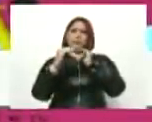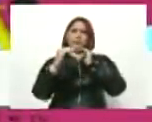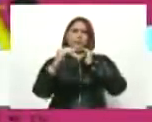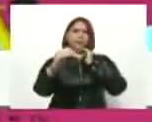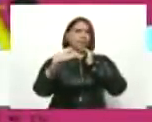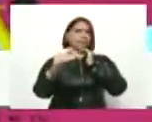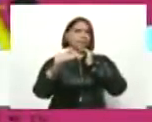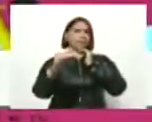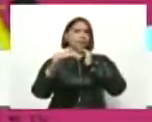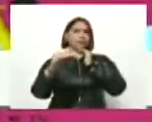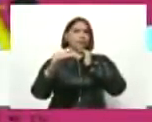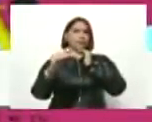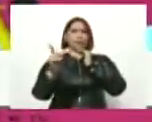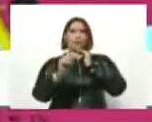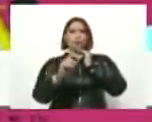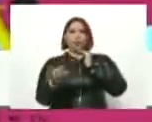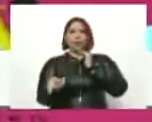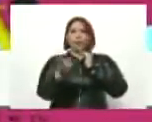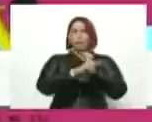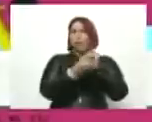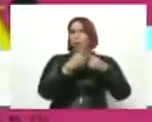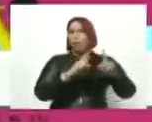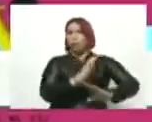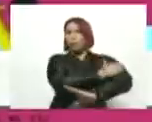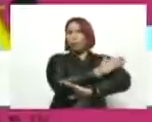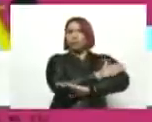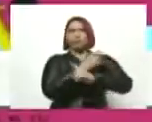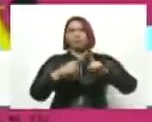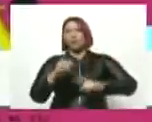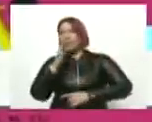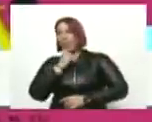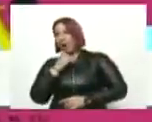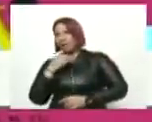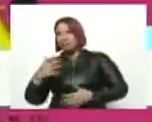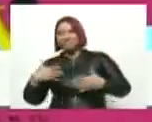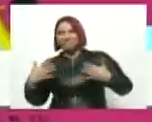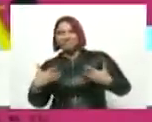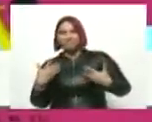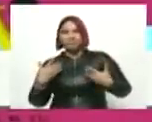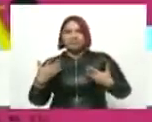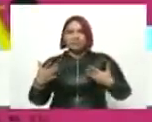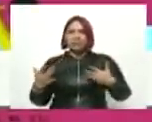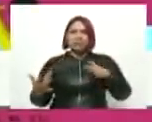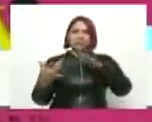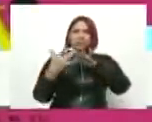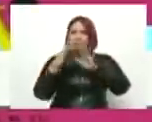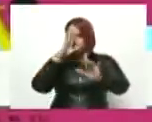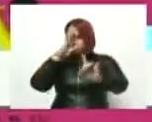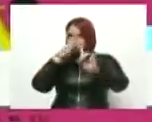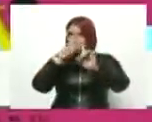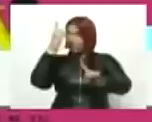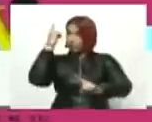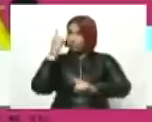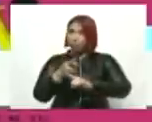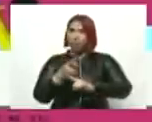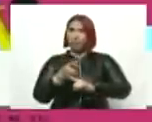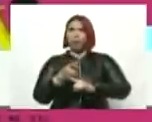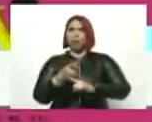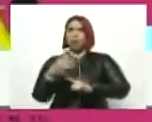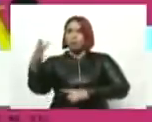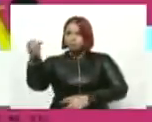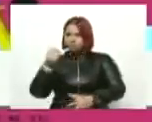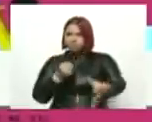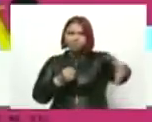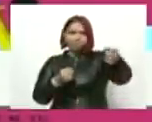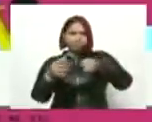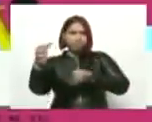sin ir a la oposición, pero están ahí descontentos por alguna razón. Ir al contacto directo con esos compañeros y esas